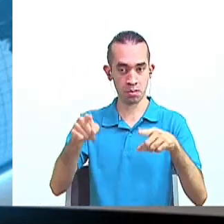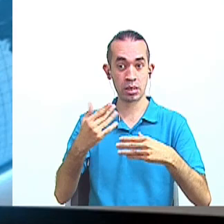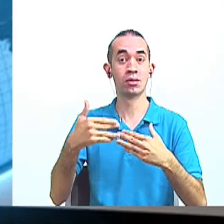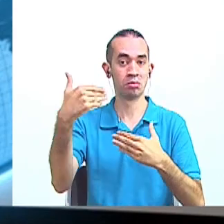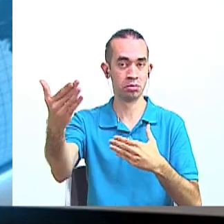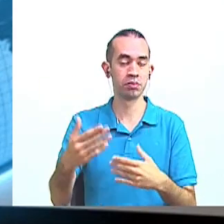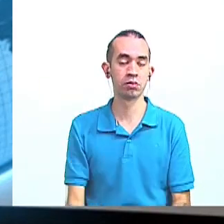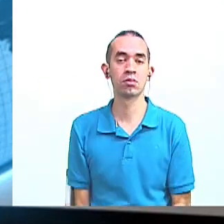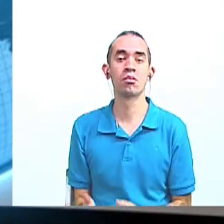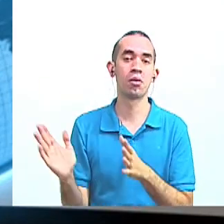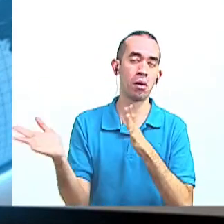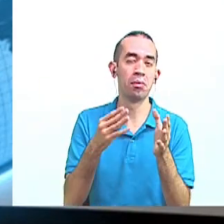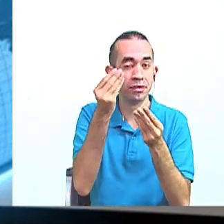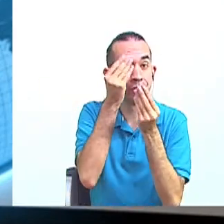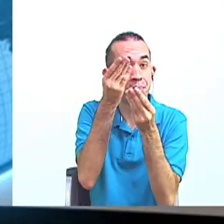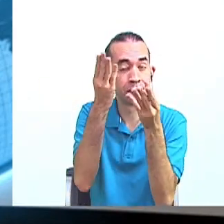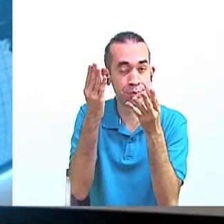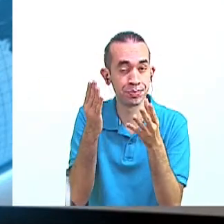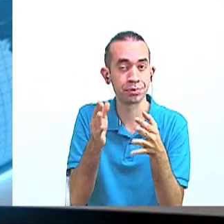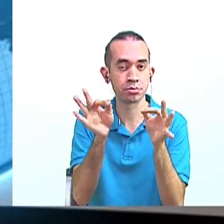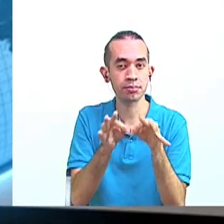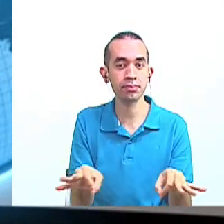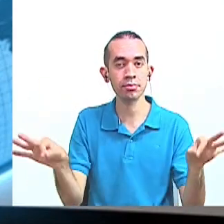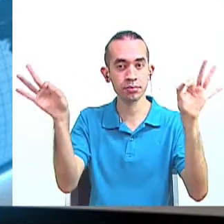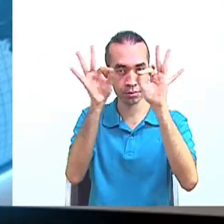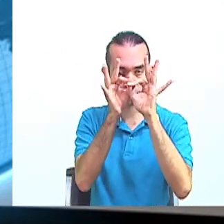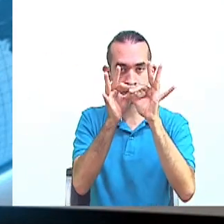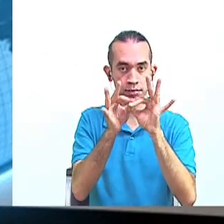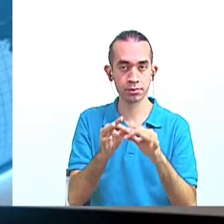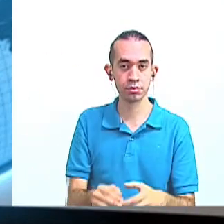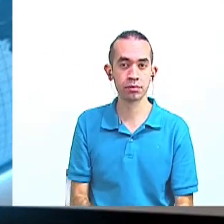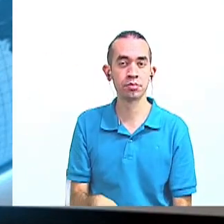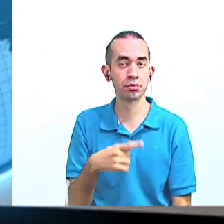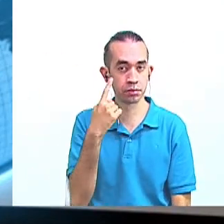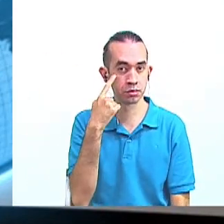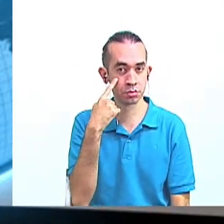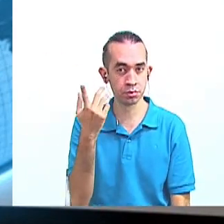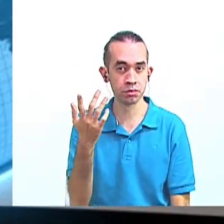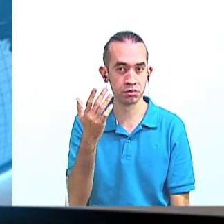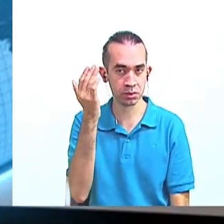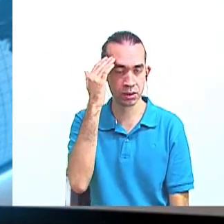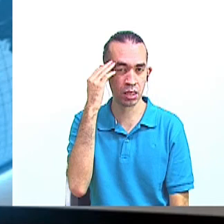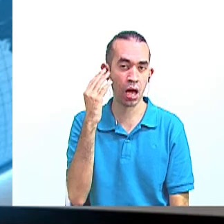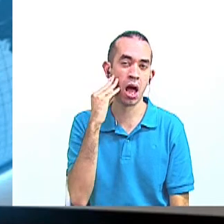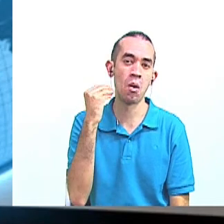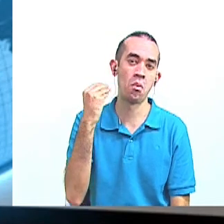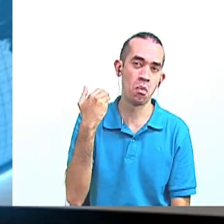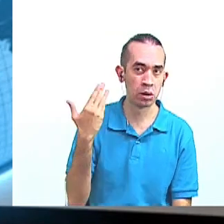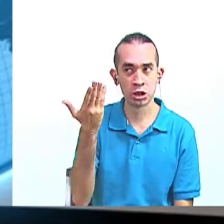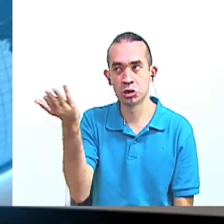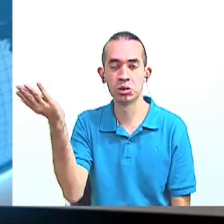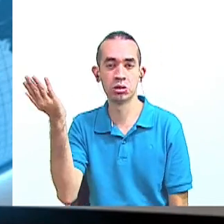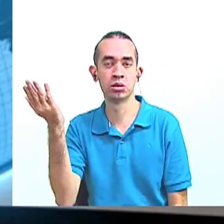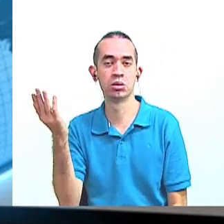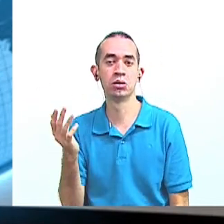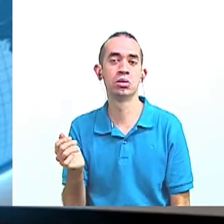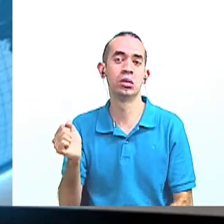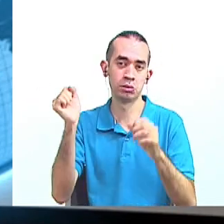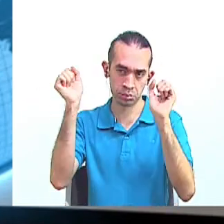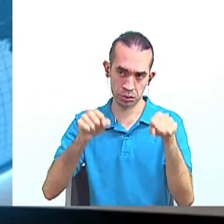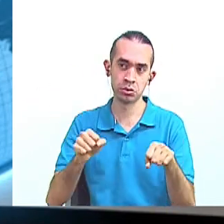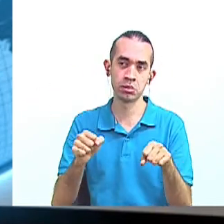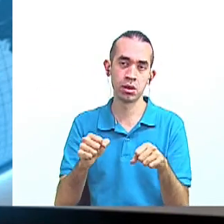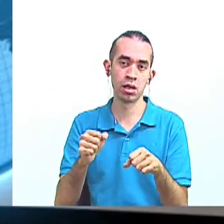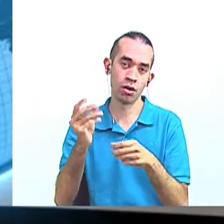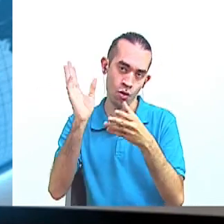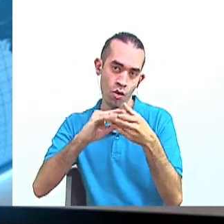1929. Vamos con este dato, y esto es muy importante. Los abuelos, las abuelas pueden